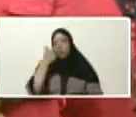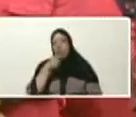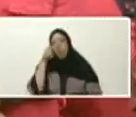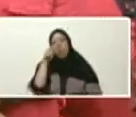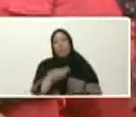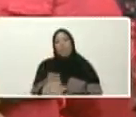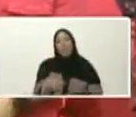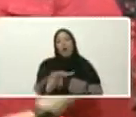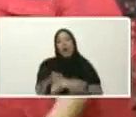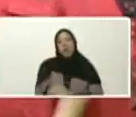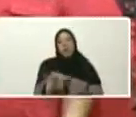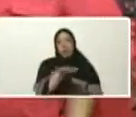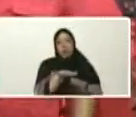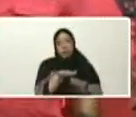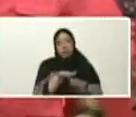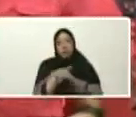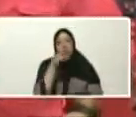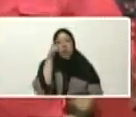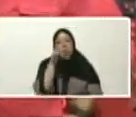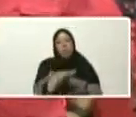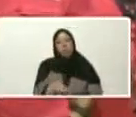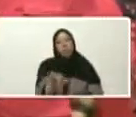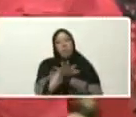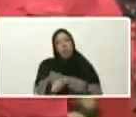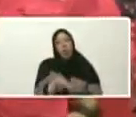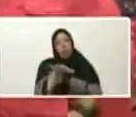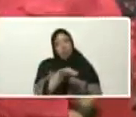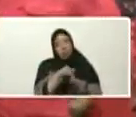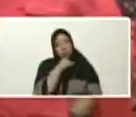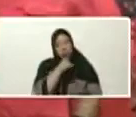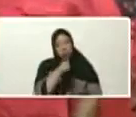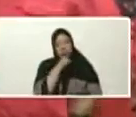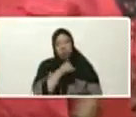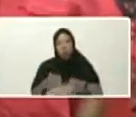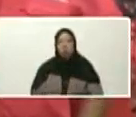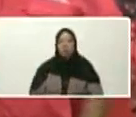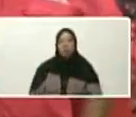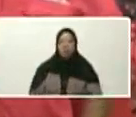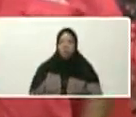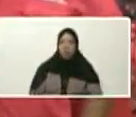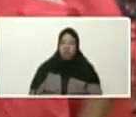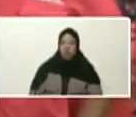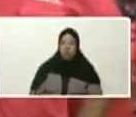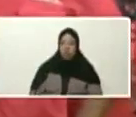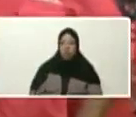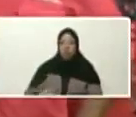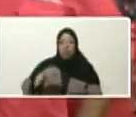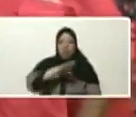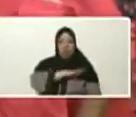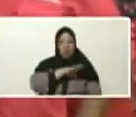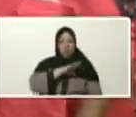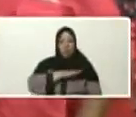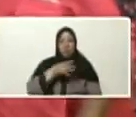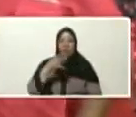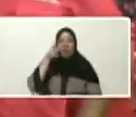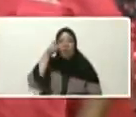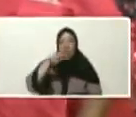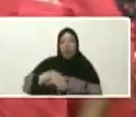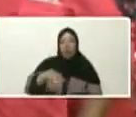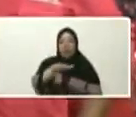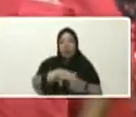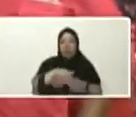pueblo y ese pueblo, esa masa popular, debe generar en su propia dinámica.